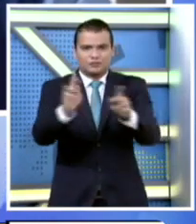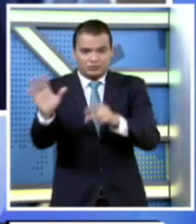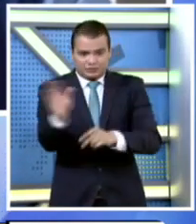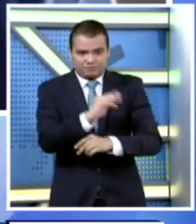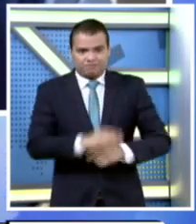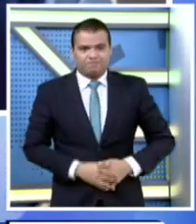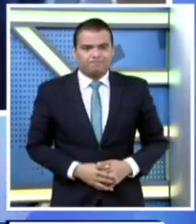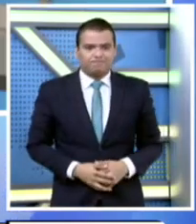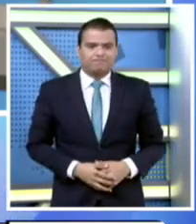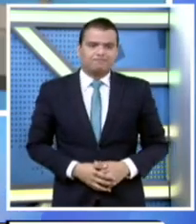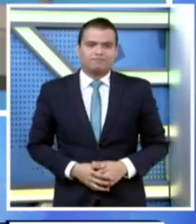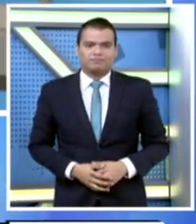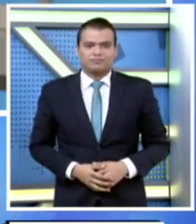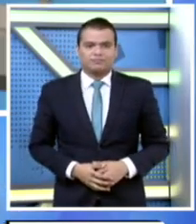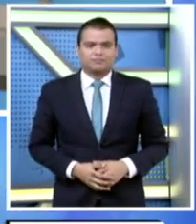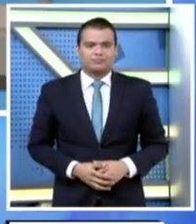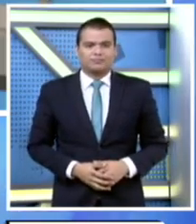Minutos.